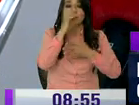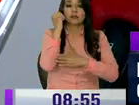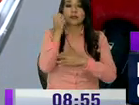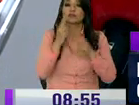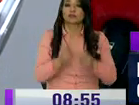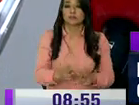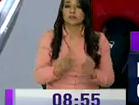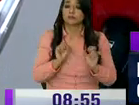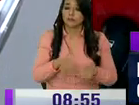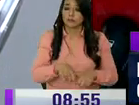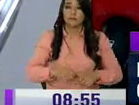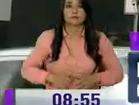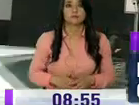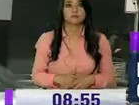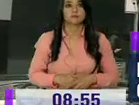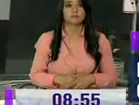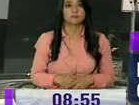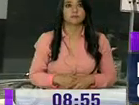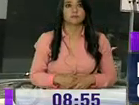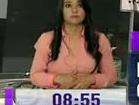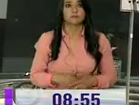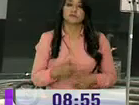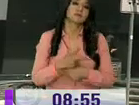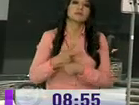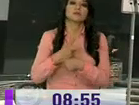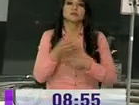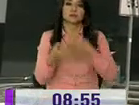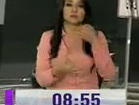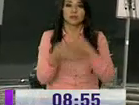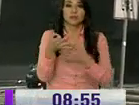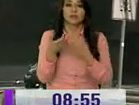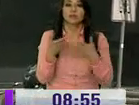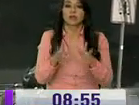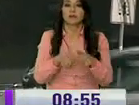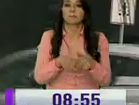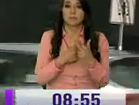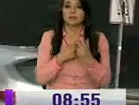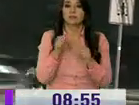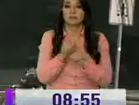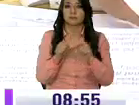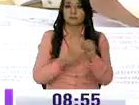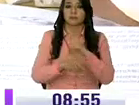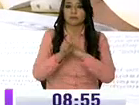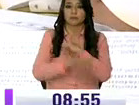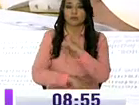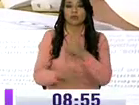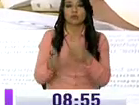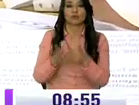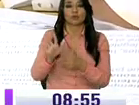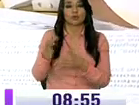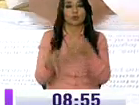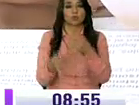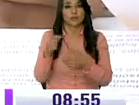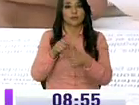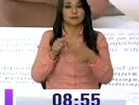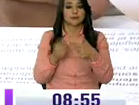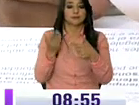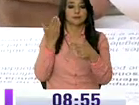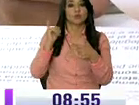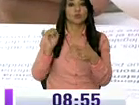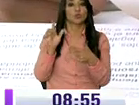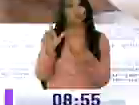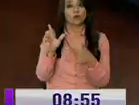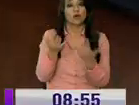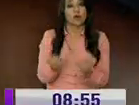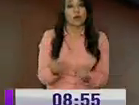de Derechos Humanos. En el Consejo de la Judicatura se abrió el expediente administrativo en contra de los jueces en julio pasado y